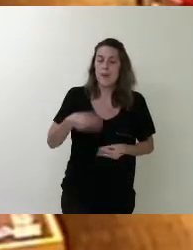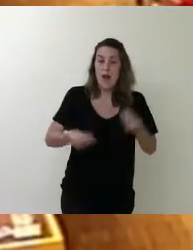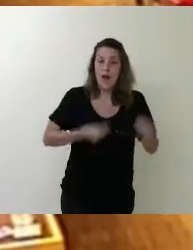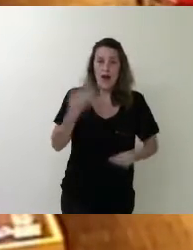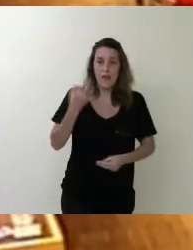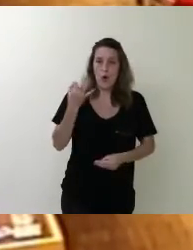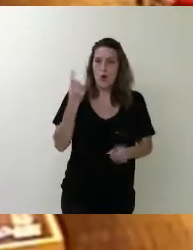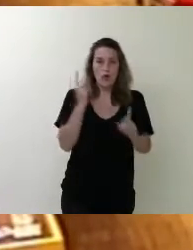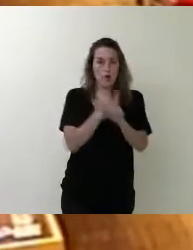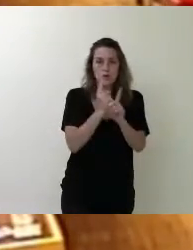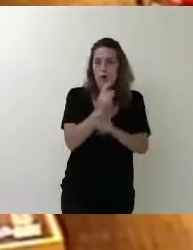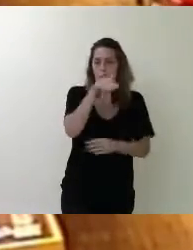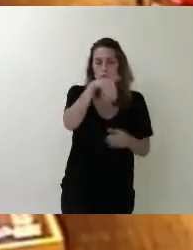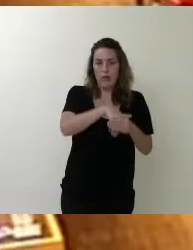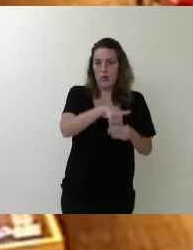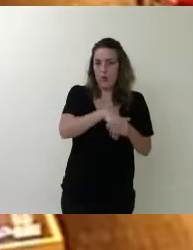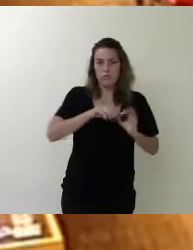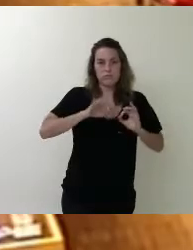votar en contra.